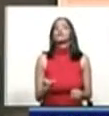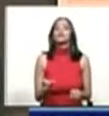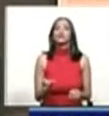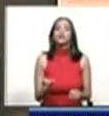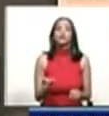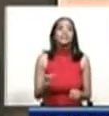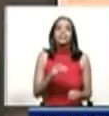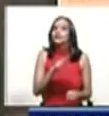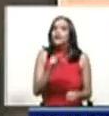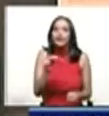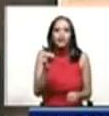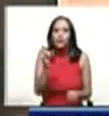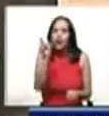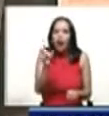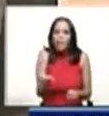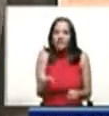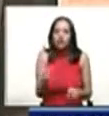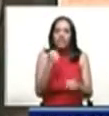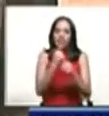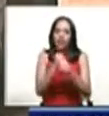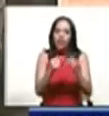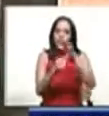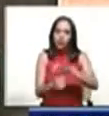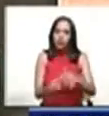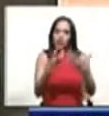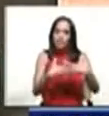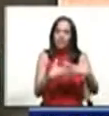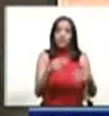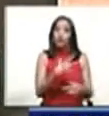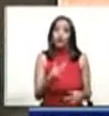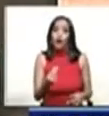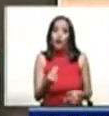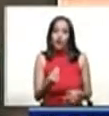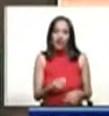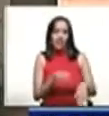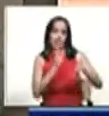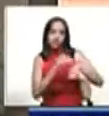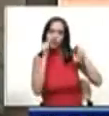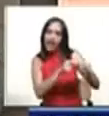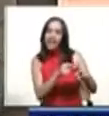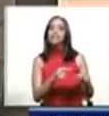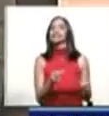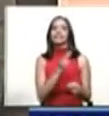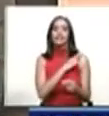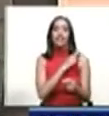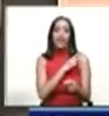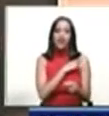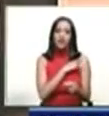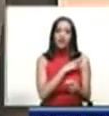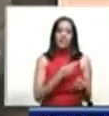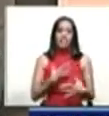trabajadores los que hacen fracasar la empresa, sino también el diseño gerencial de algún sector interesado en que la revolución